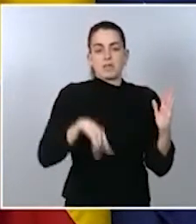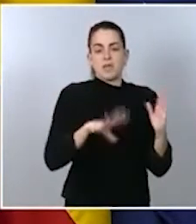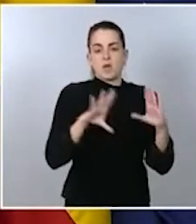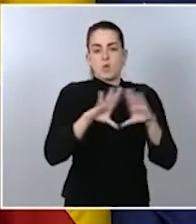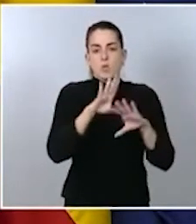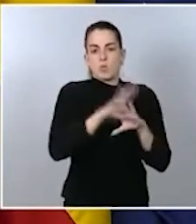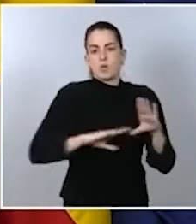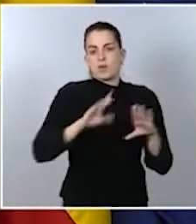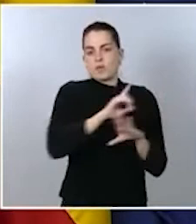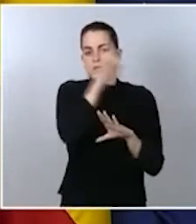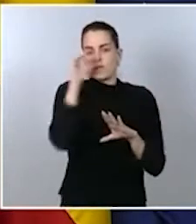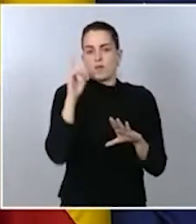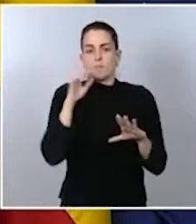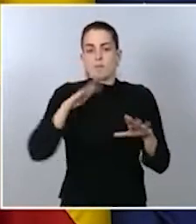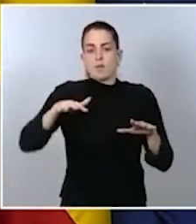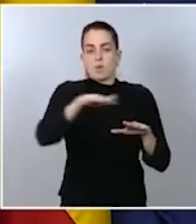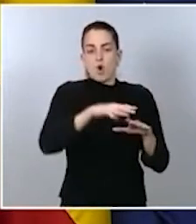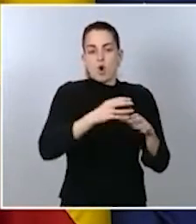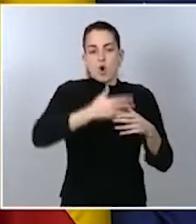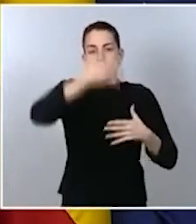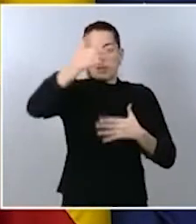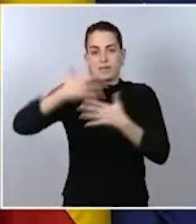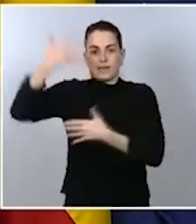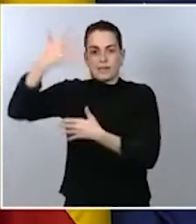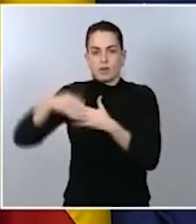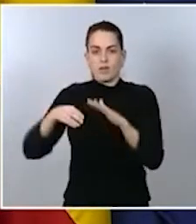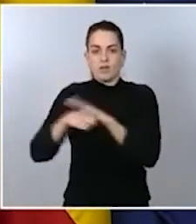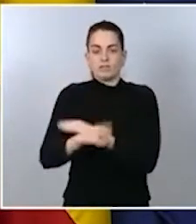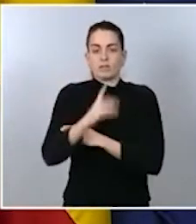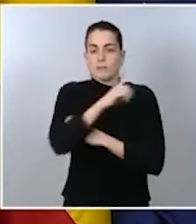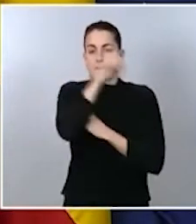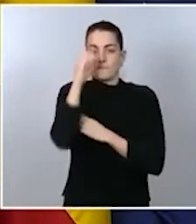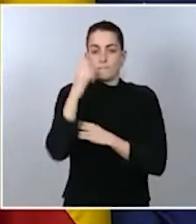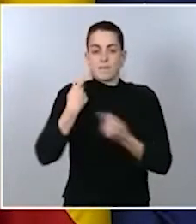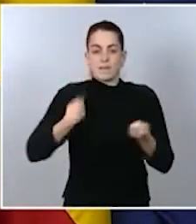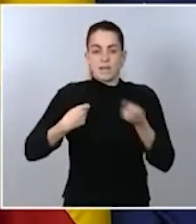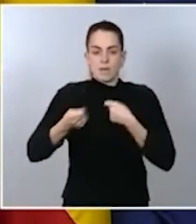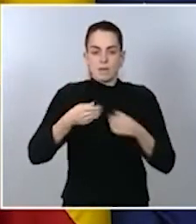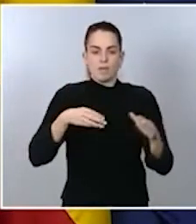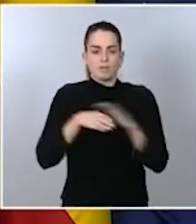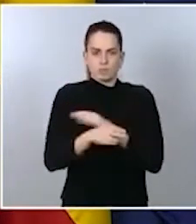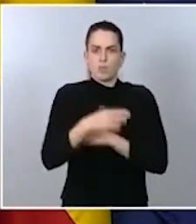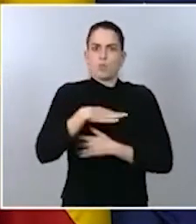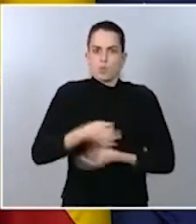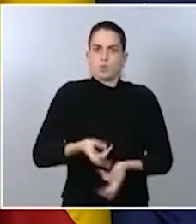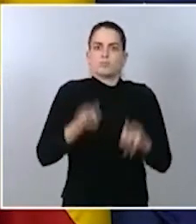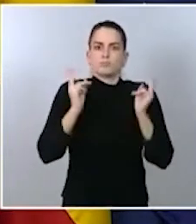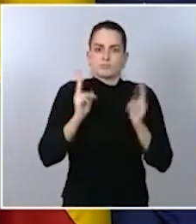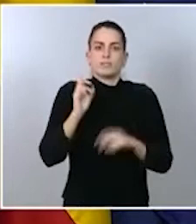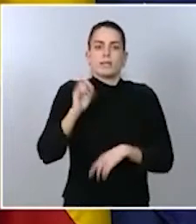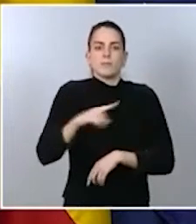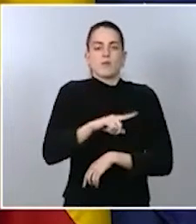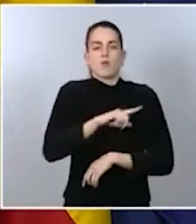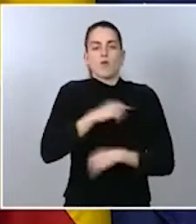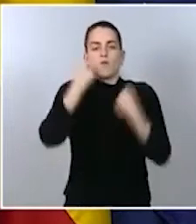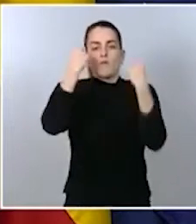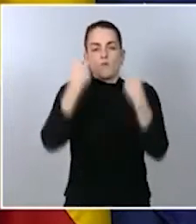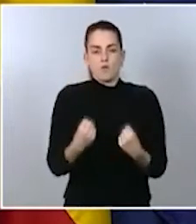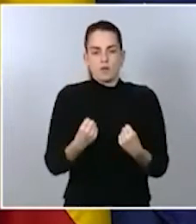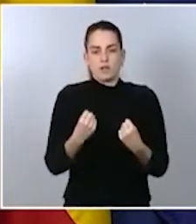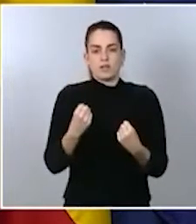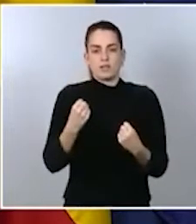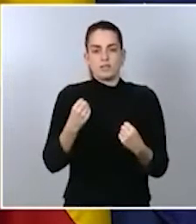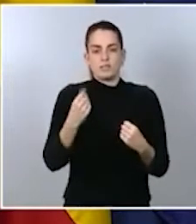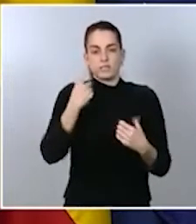y los accesos a mercamadrid se encuentran operativos tanto las fuerzas de seguridad del estado las fuerzas armadas a través